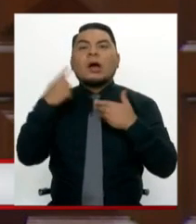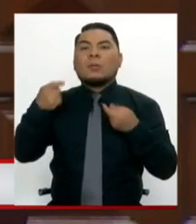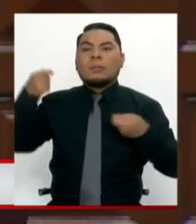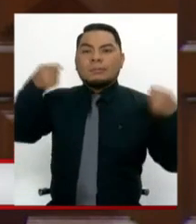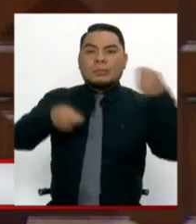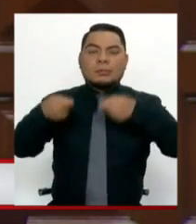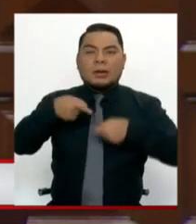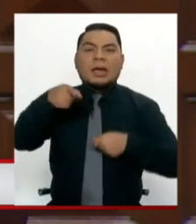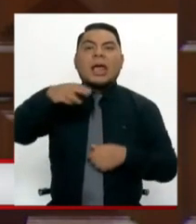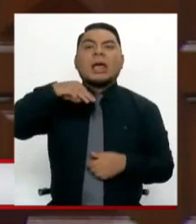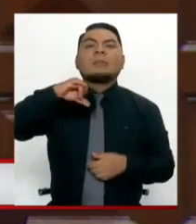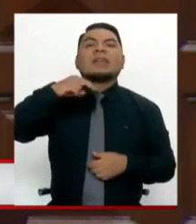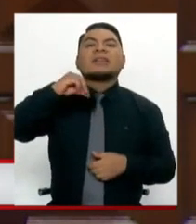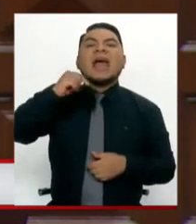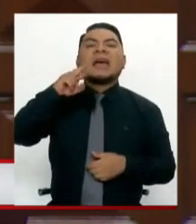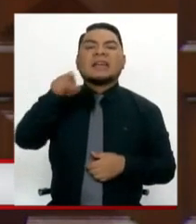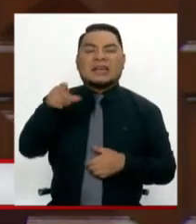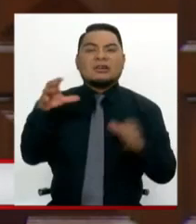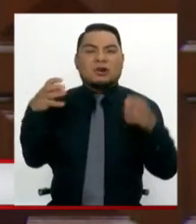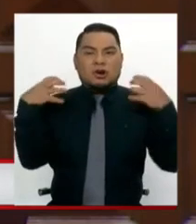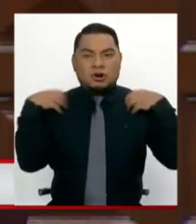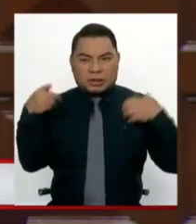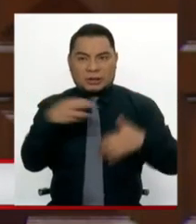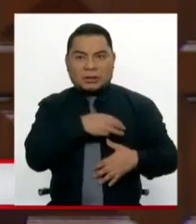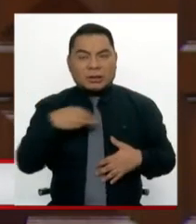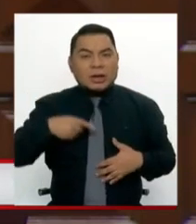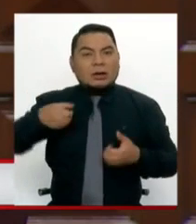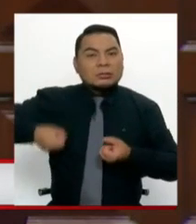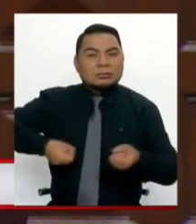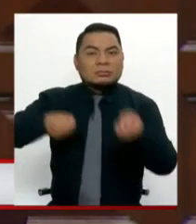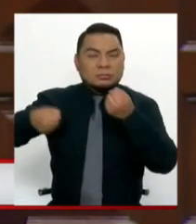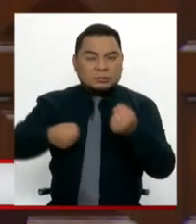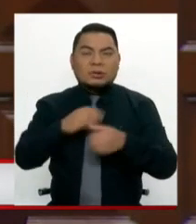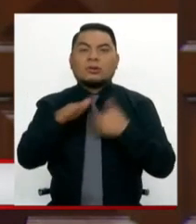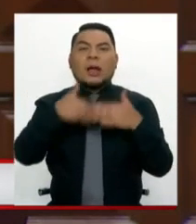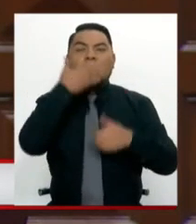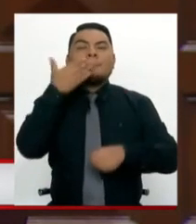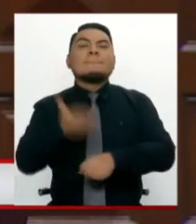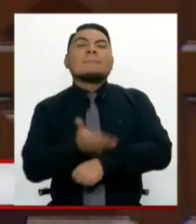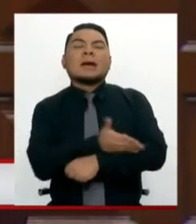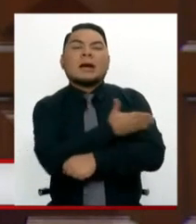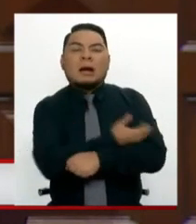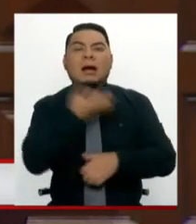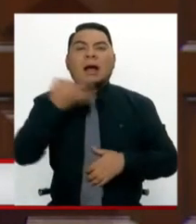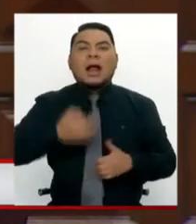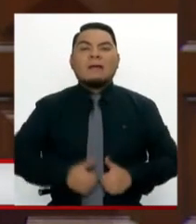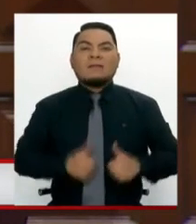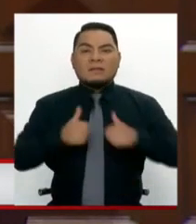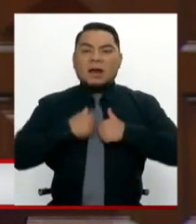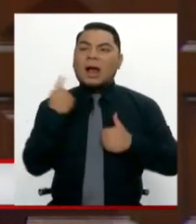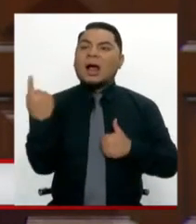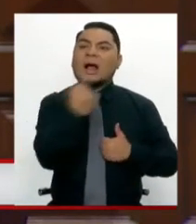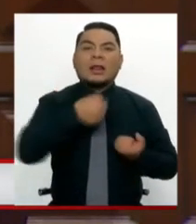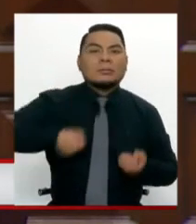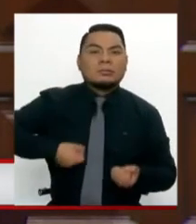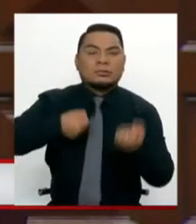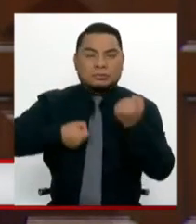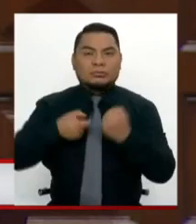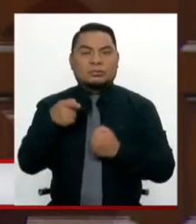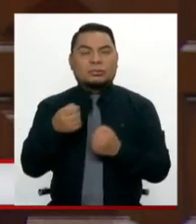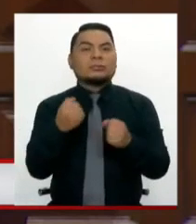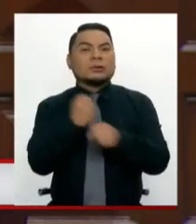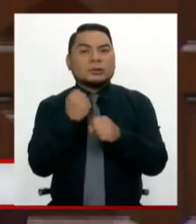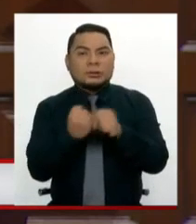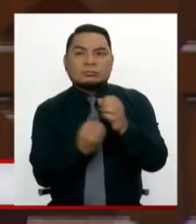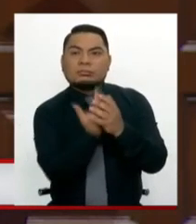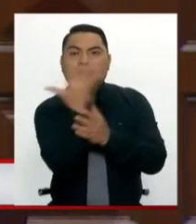del MIDAGRE y otros ministerios, optimizar el gasto público y mejorarle la calidad de vida a cada productor.